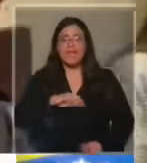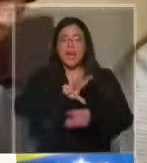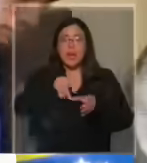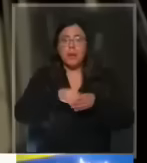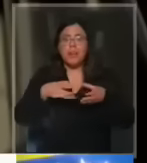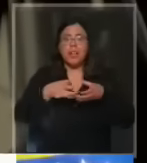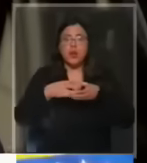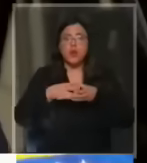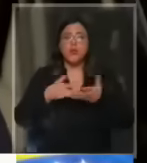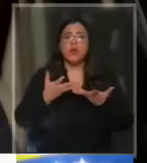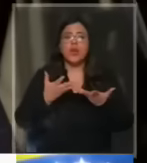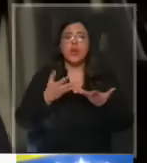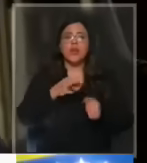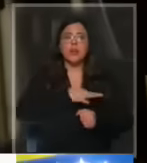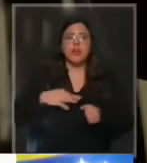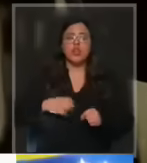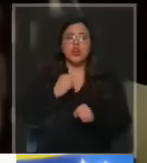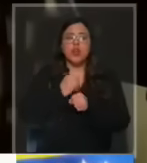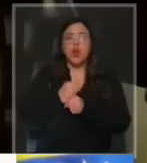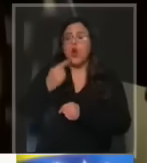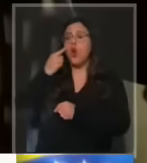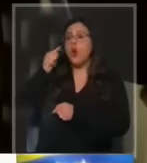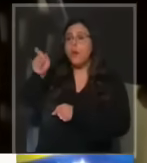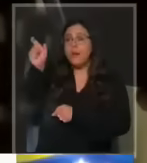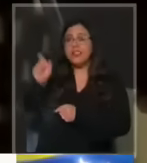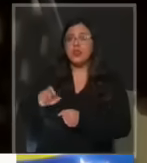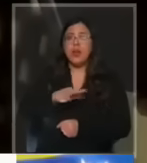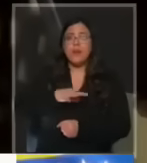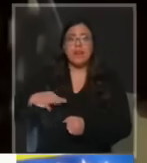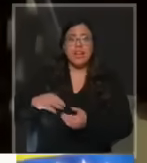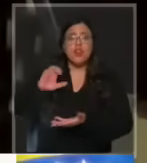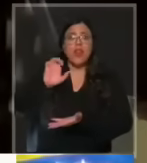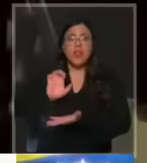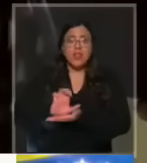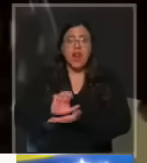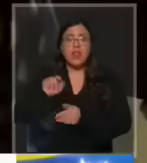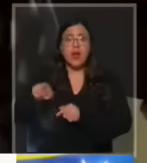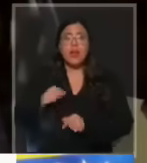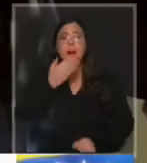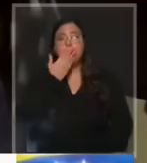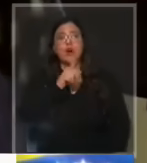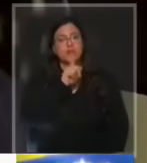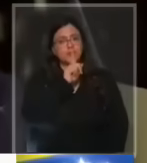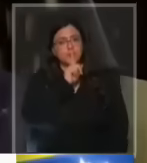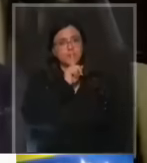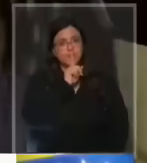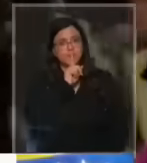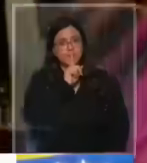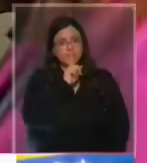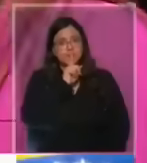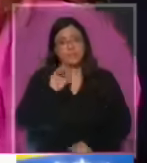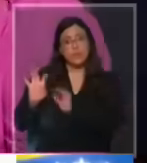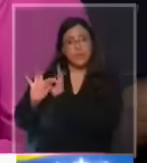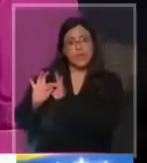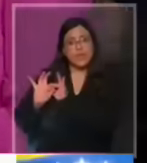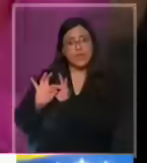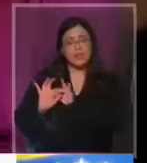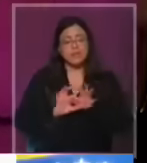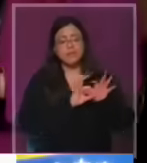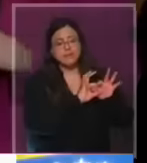de trabajo. Creo que cuando uno es ministro de Estado, muchas veces es mejor guardar silencio. Gracias.